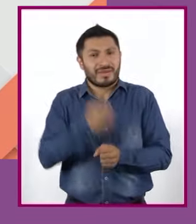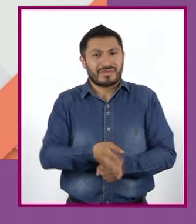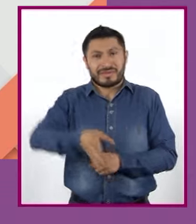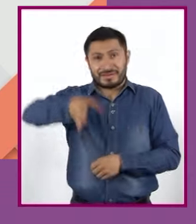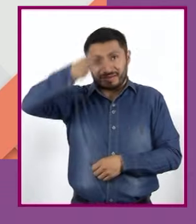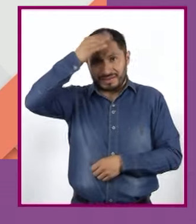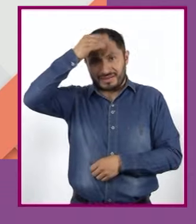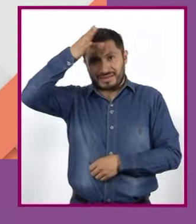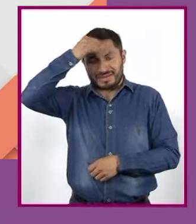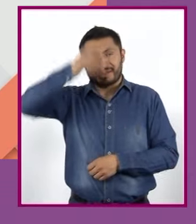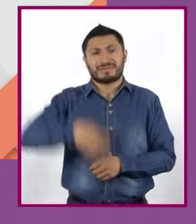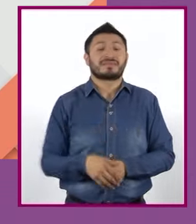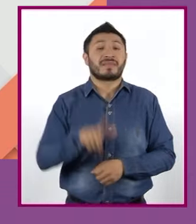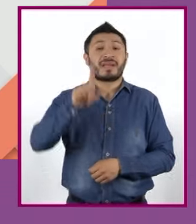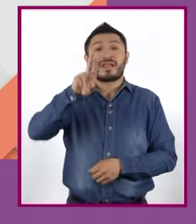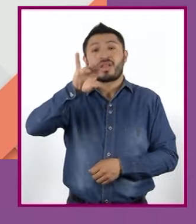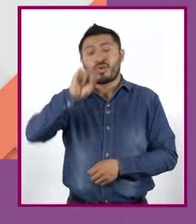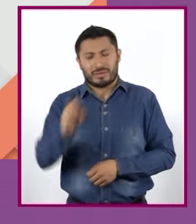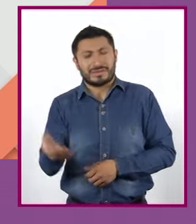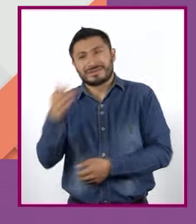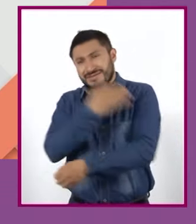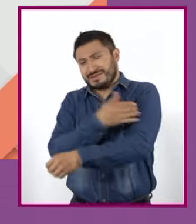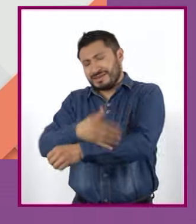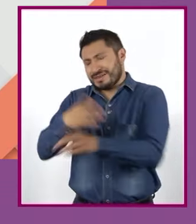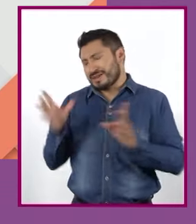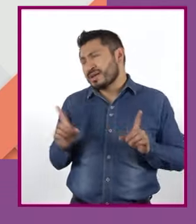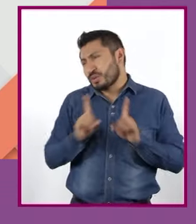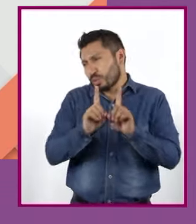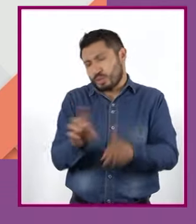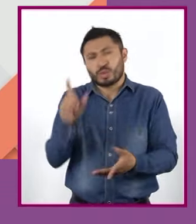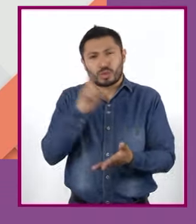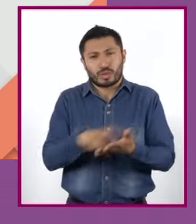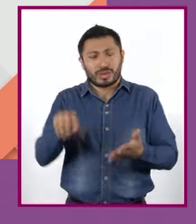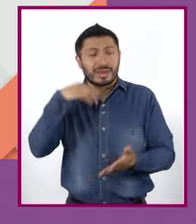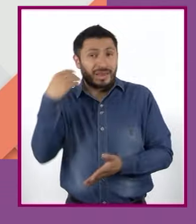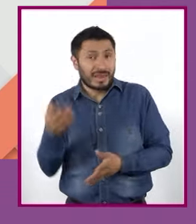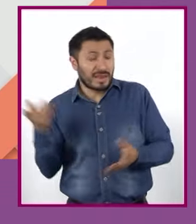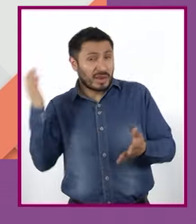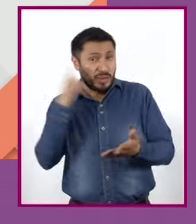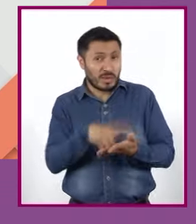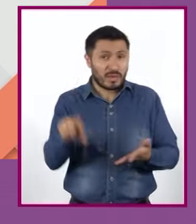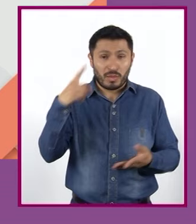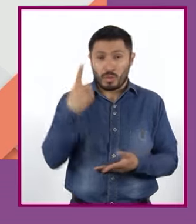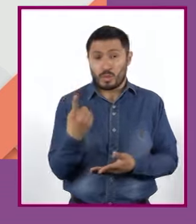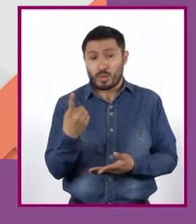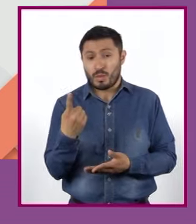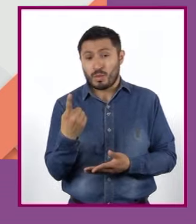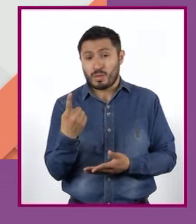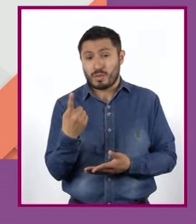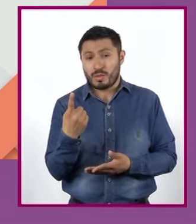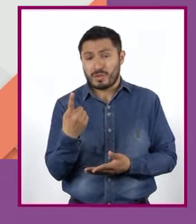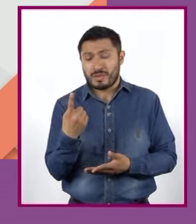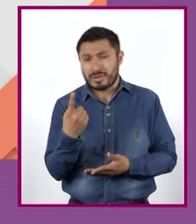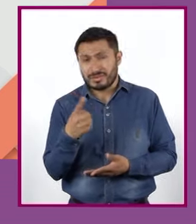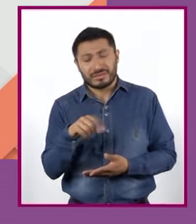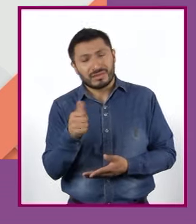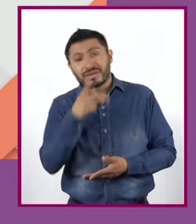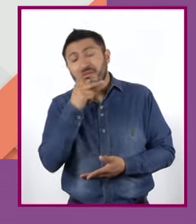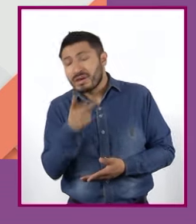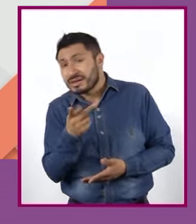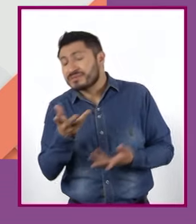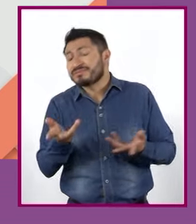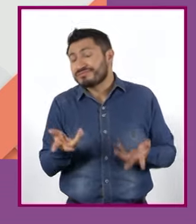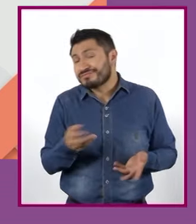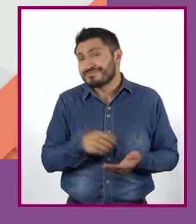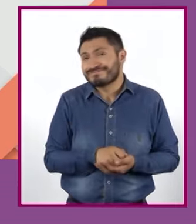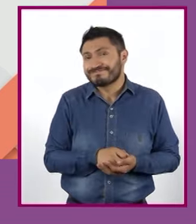aprendiendo. Luis, ¿me acompañas de compras? Quiero comprarme una. ¿Otra palabra para falda?